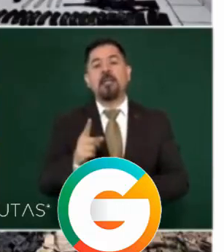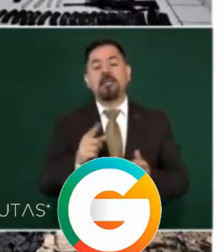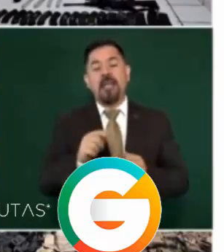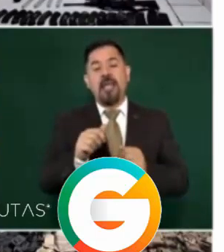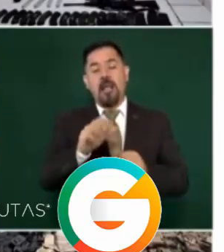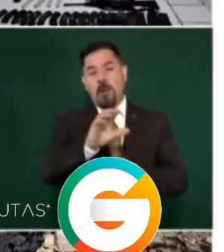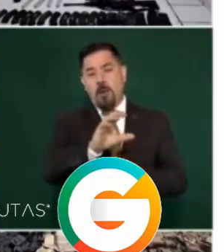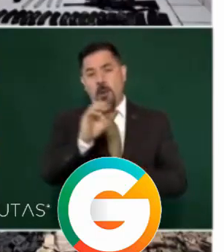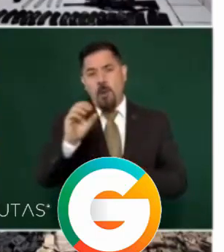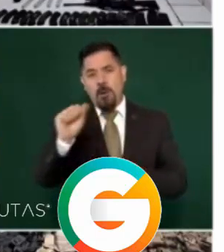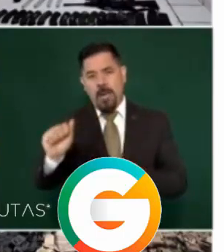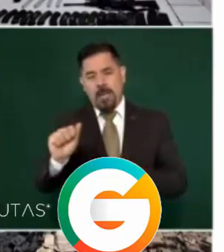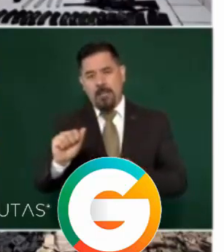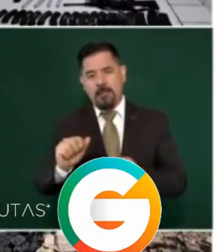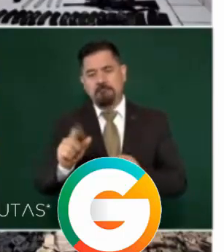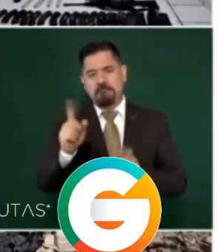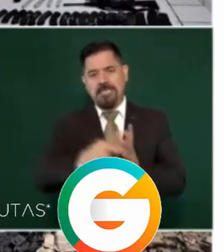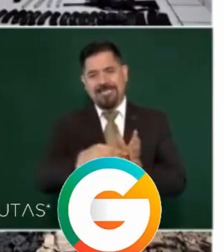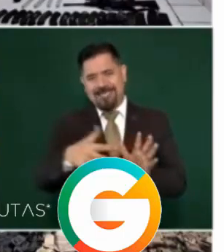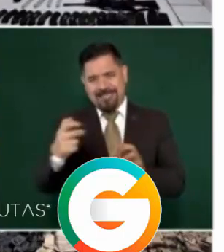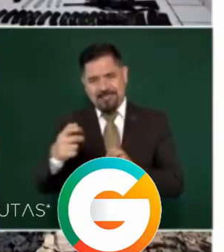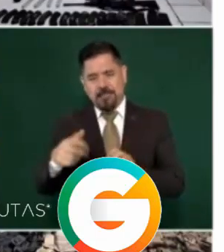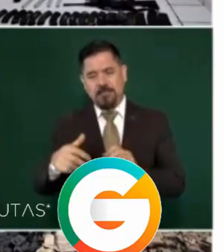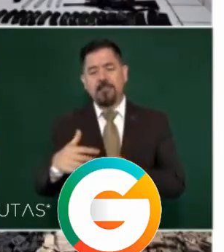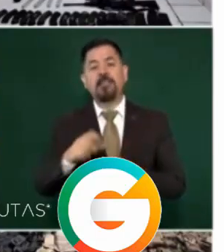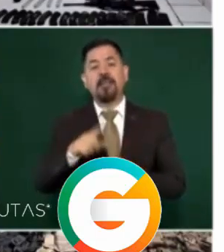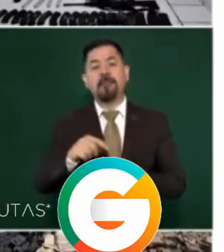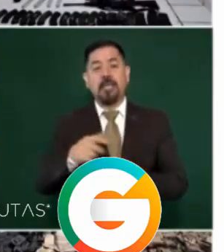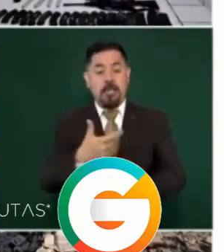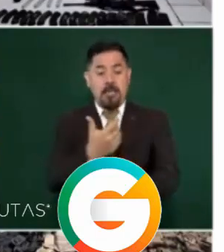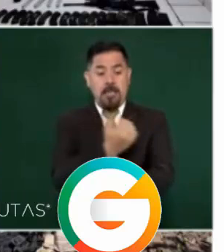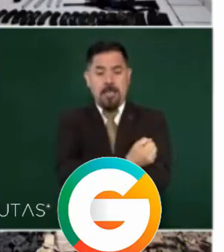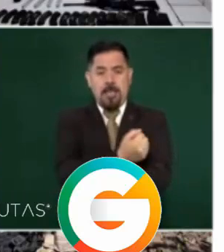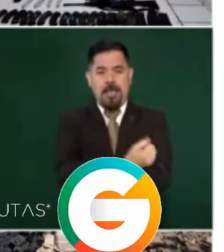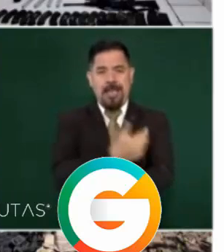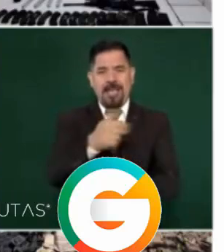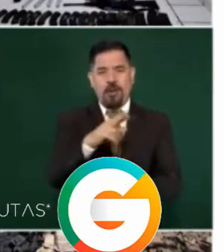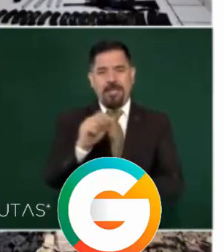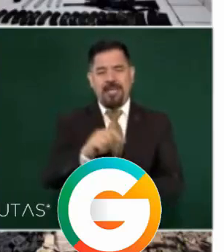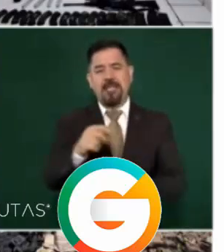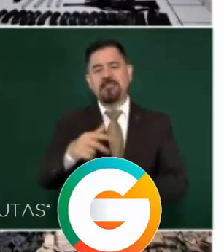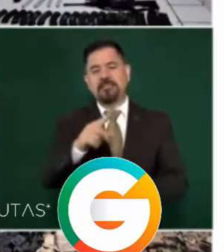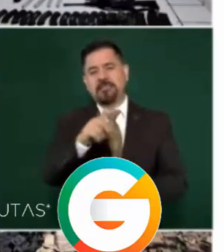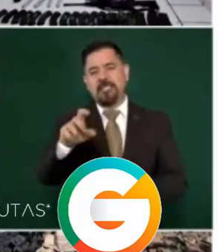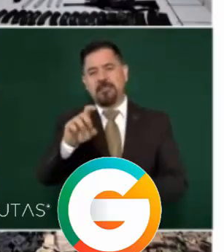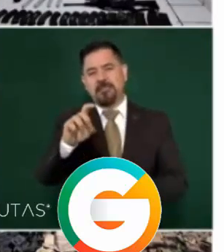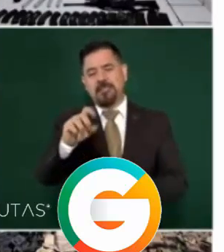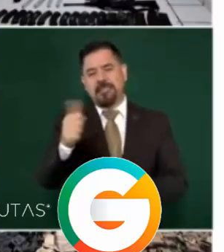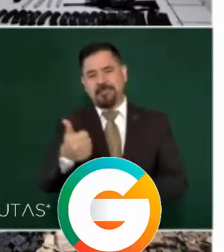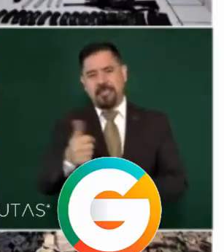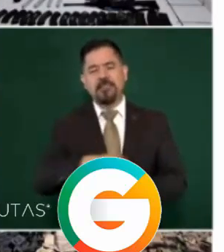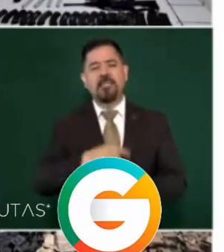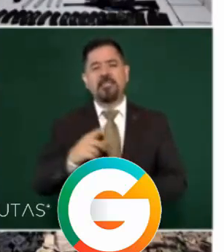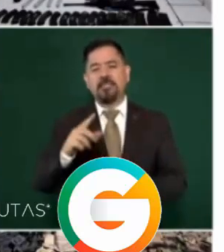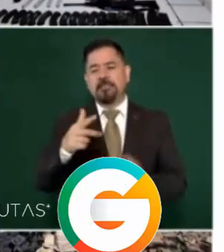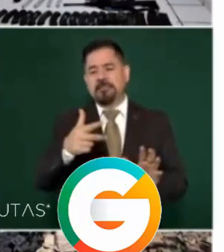cocaína. De heroína, 176 en el año, 365 en la